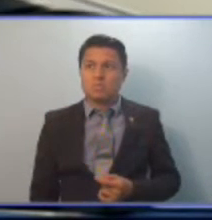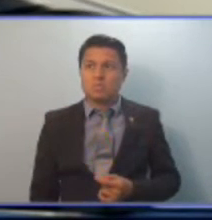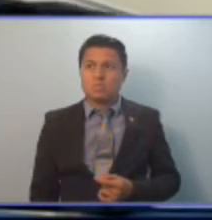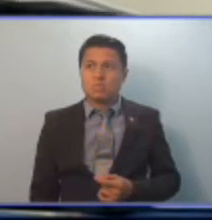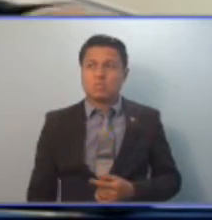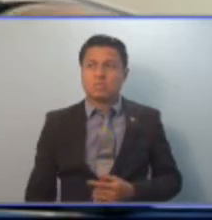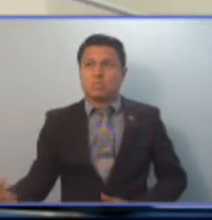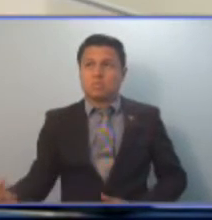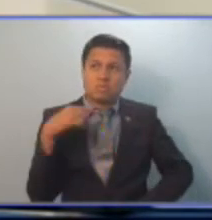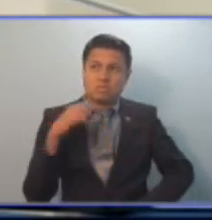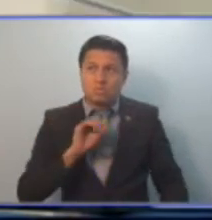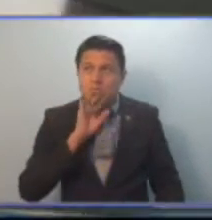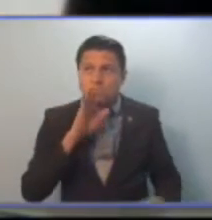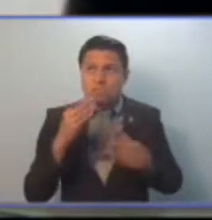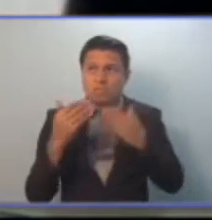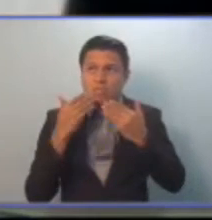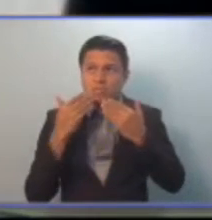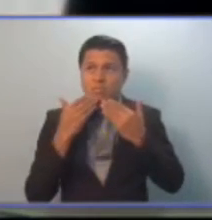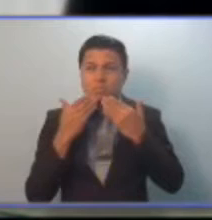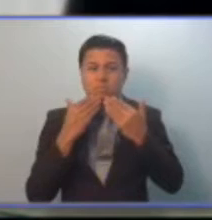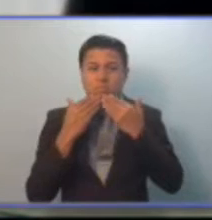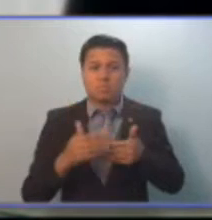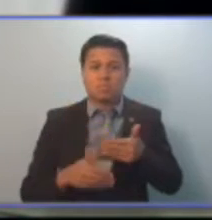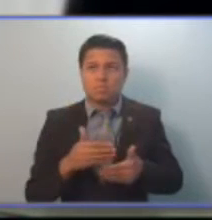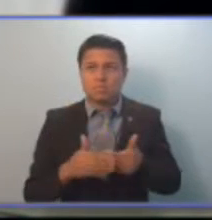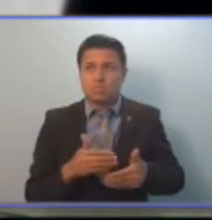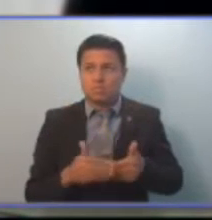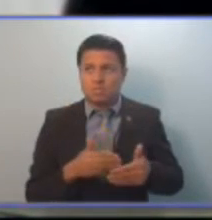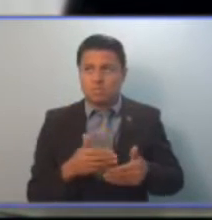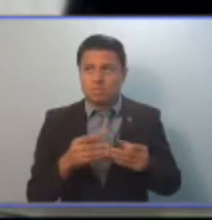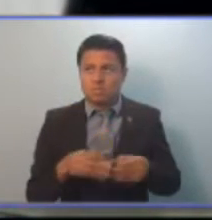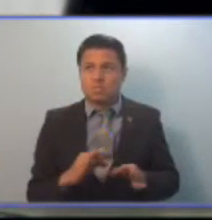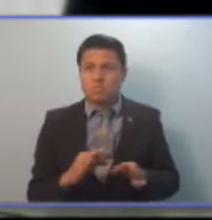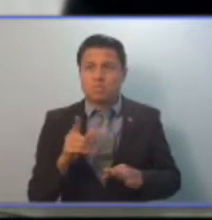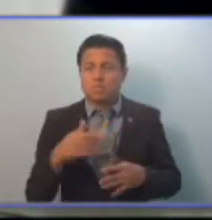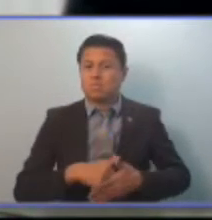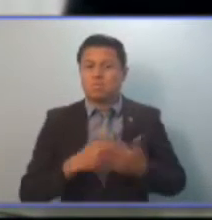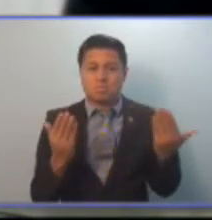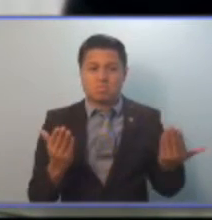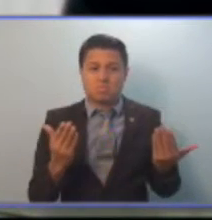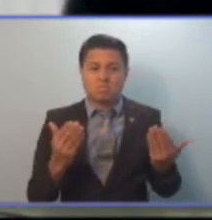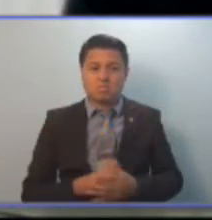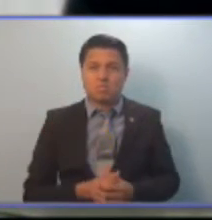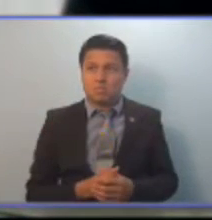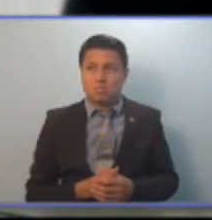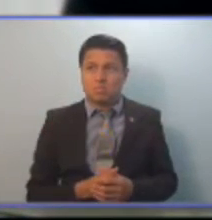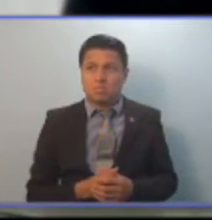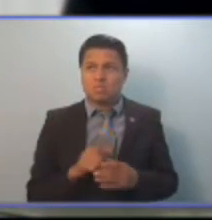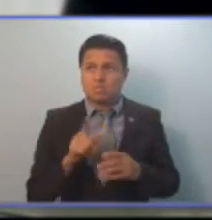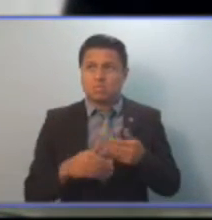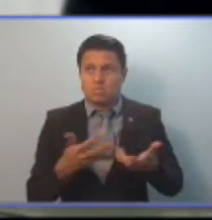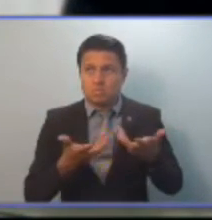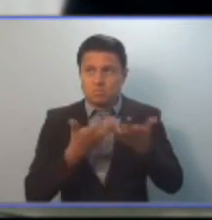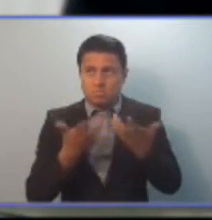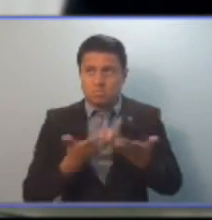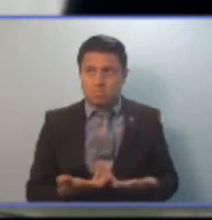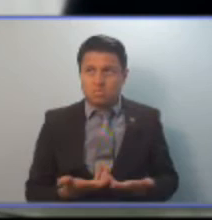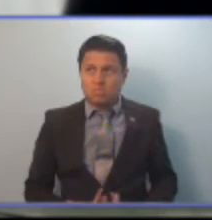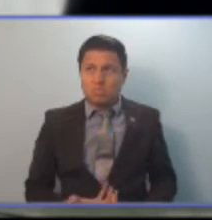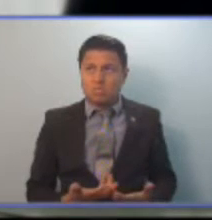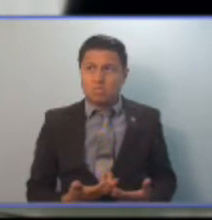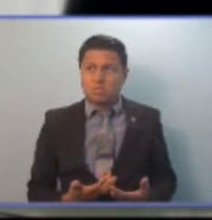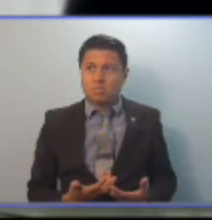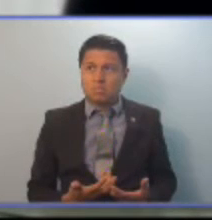Yo me referí un poco a esa situación. No existe una ley de investigación